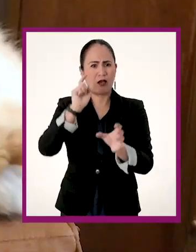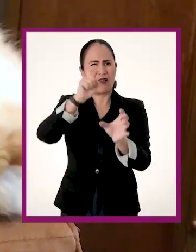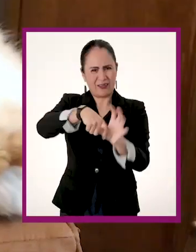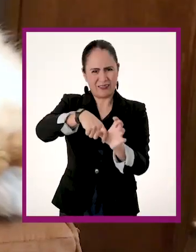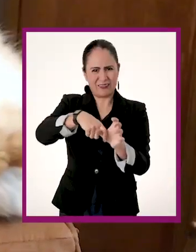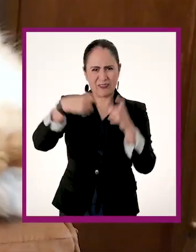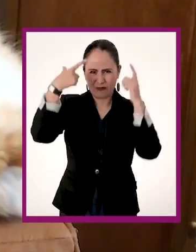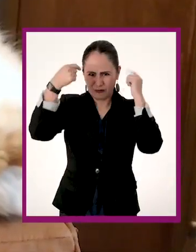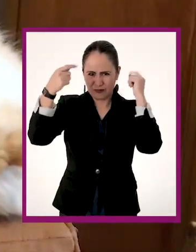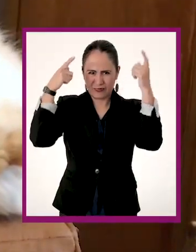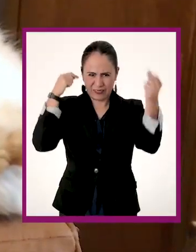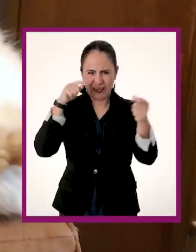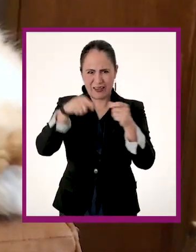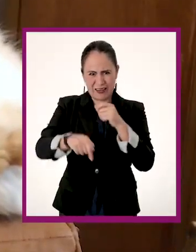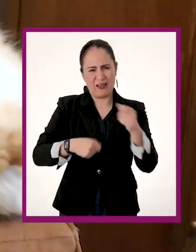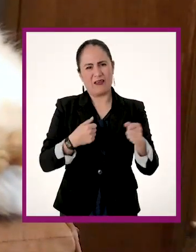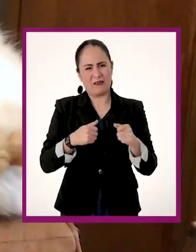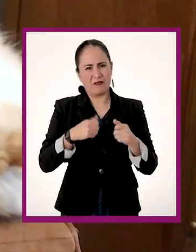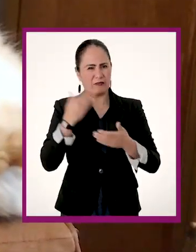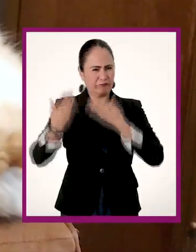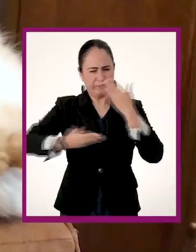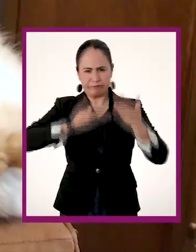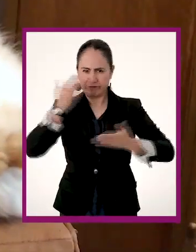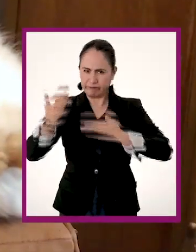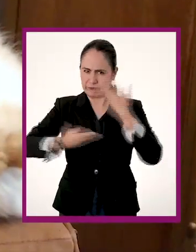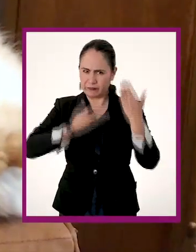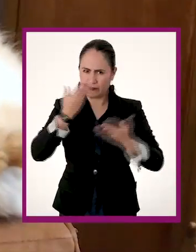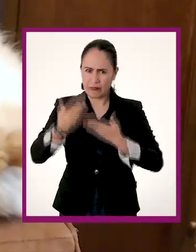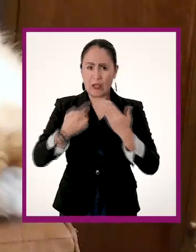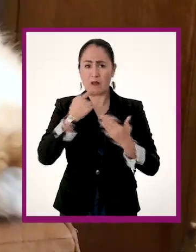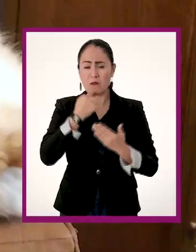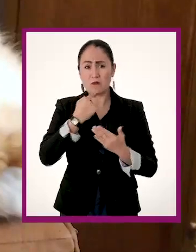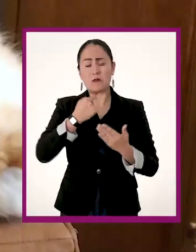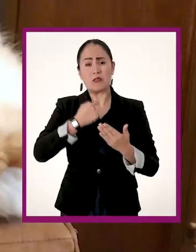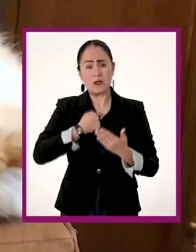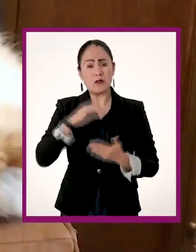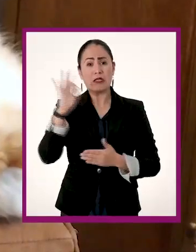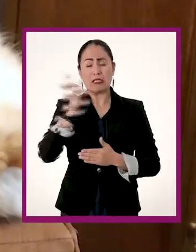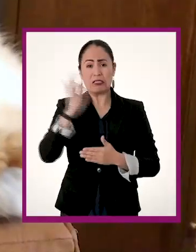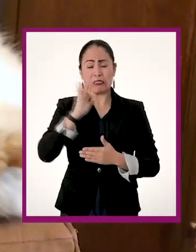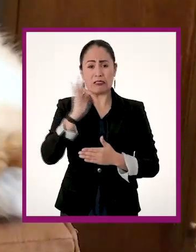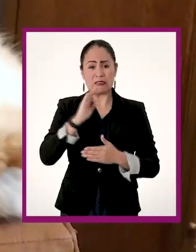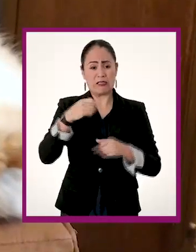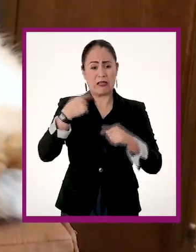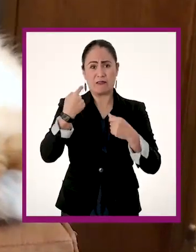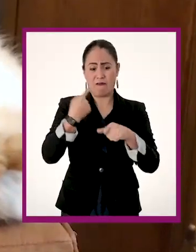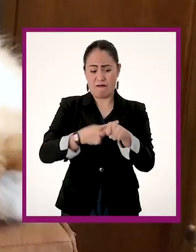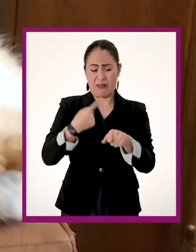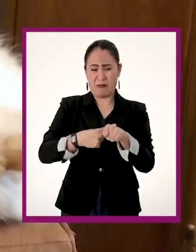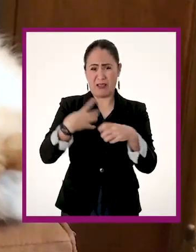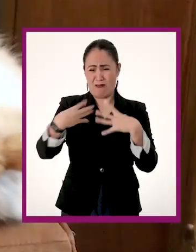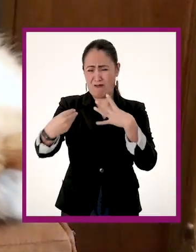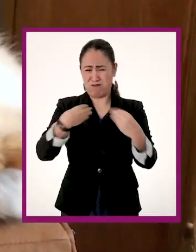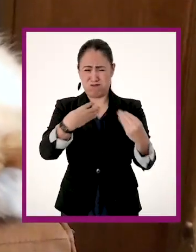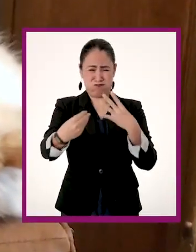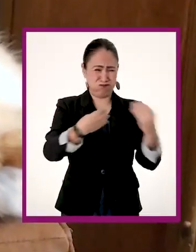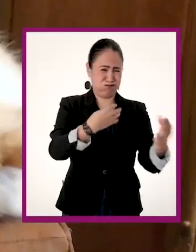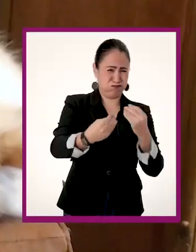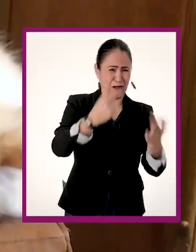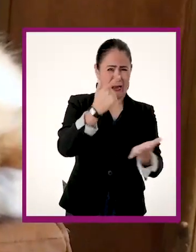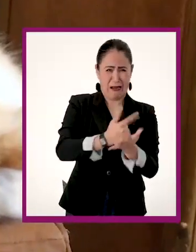a estudiar la medicina veterinaria nos expusieron lo que es una epidemia, lo que es una